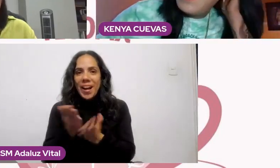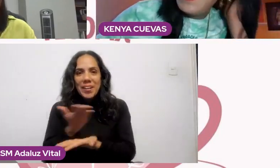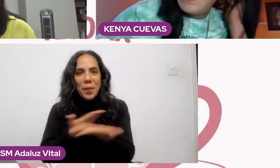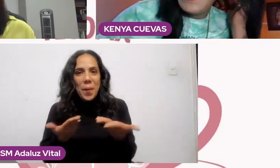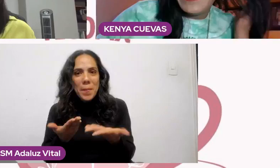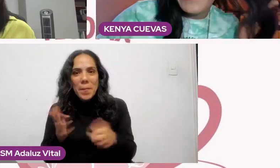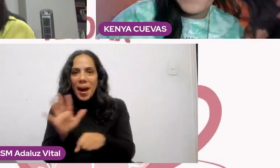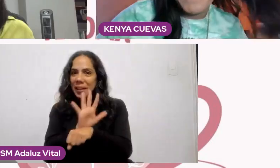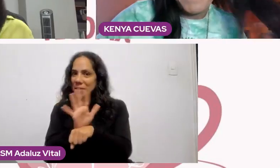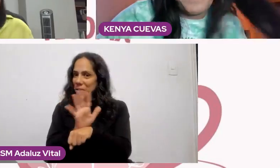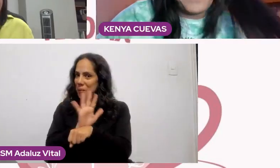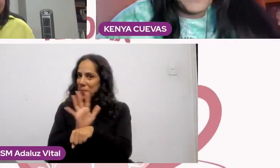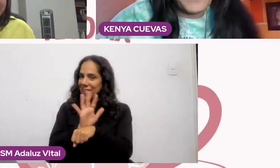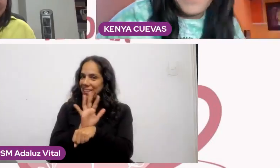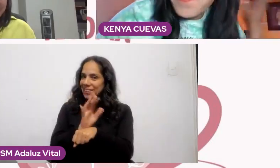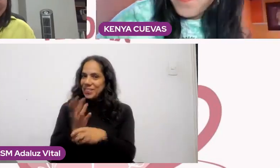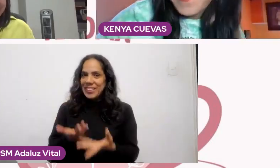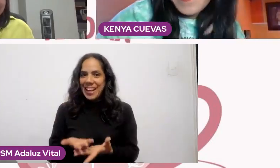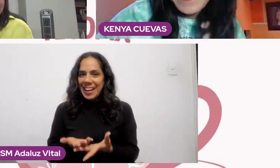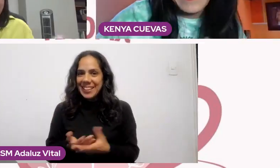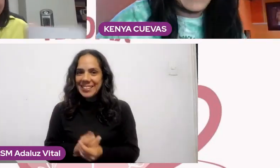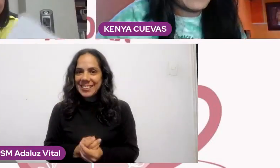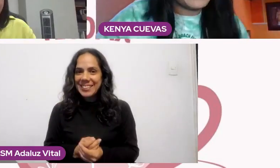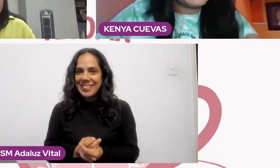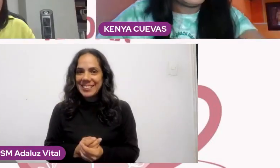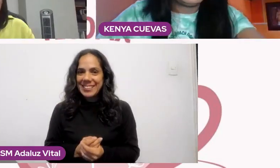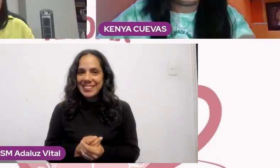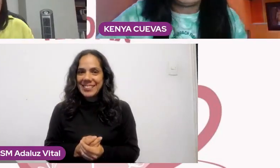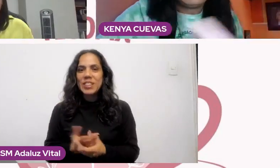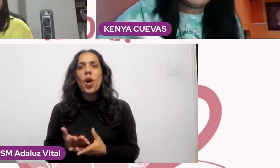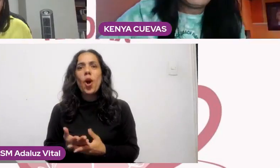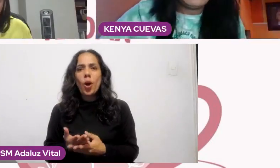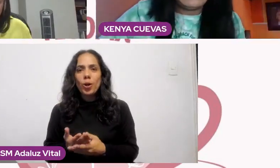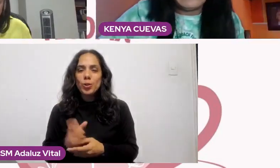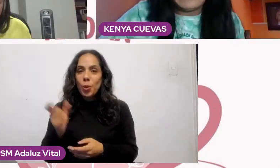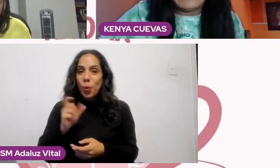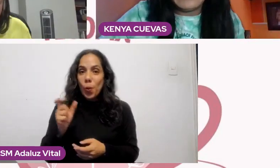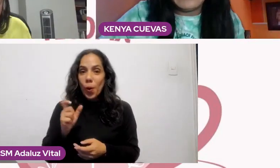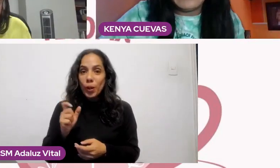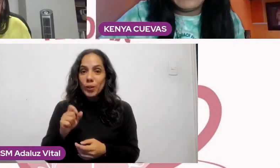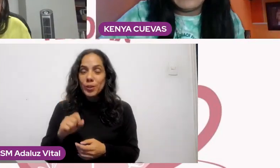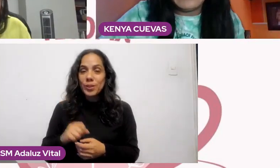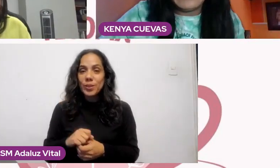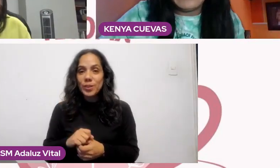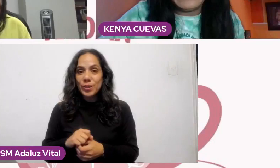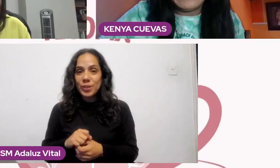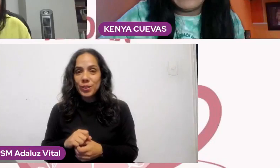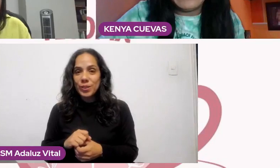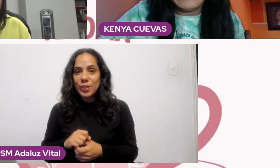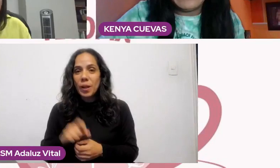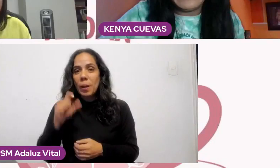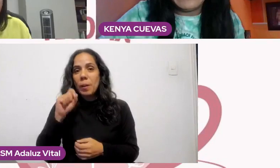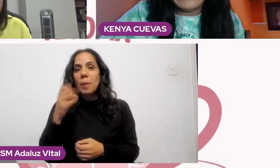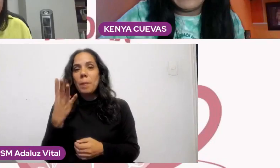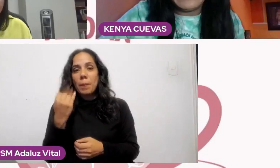me compartías que va a estar a partir del 29 de agosto, va a estar